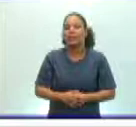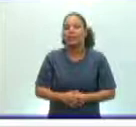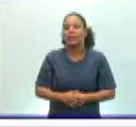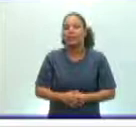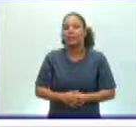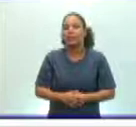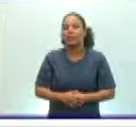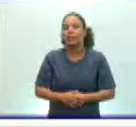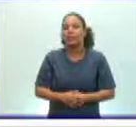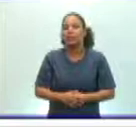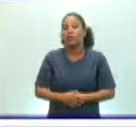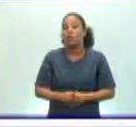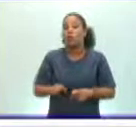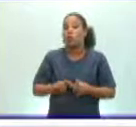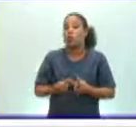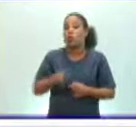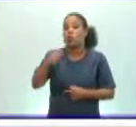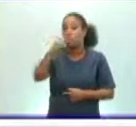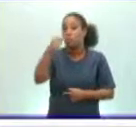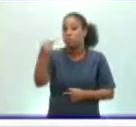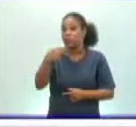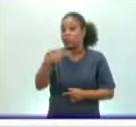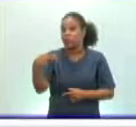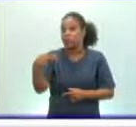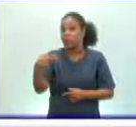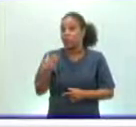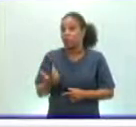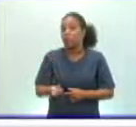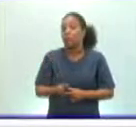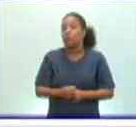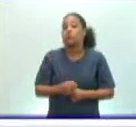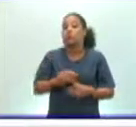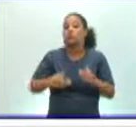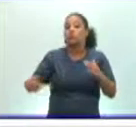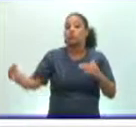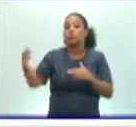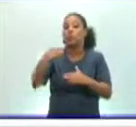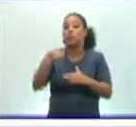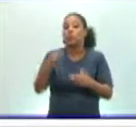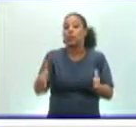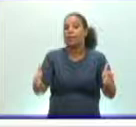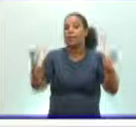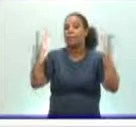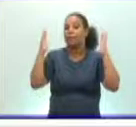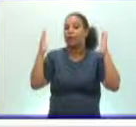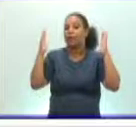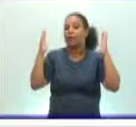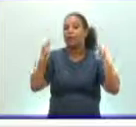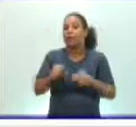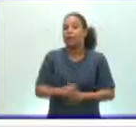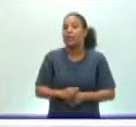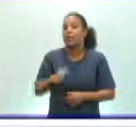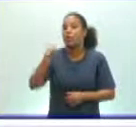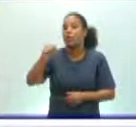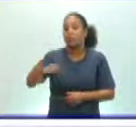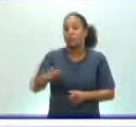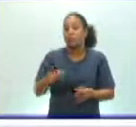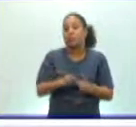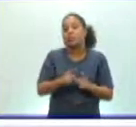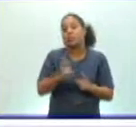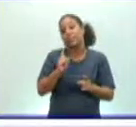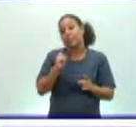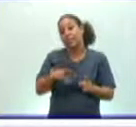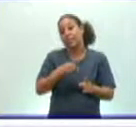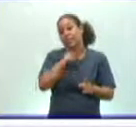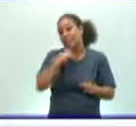con los segmentos correspondientes sobre las rectas paralelas, o en este caso segmentos